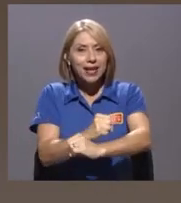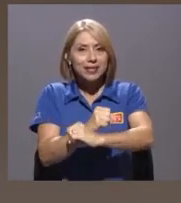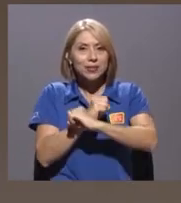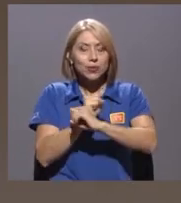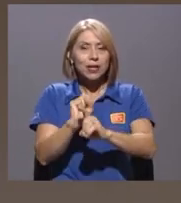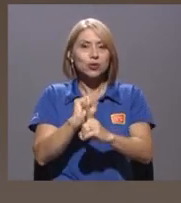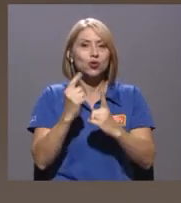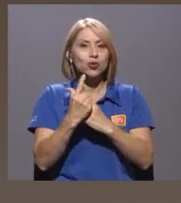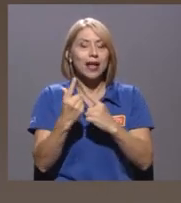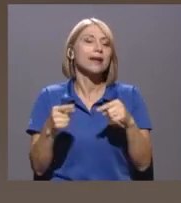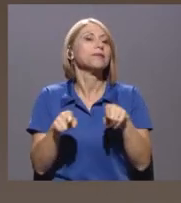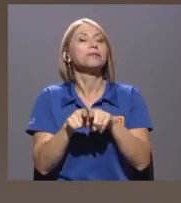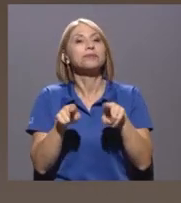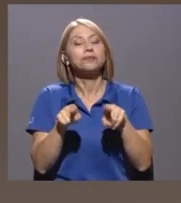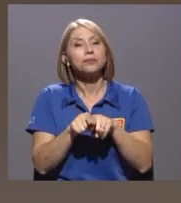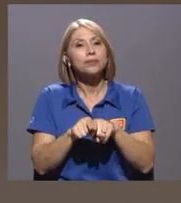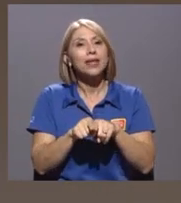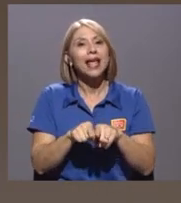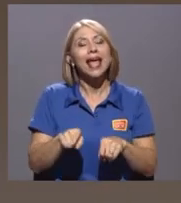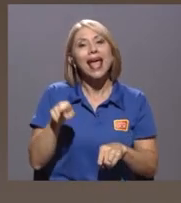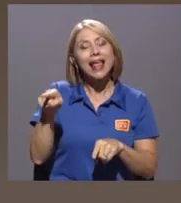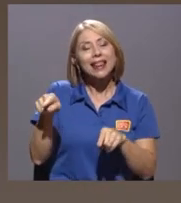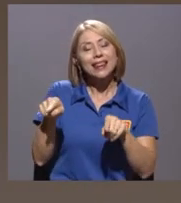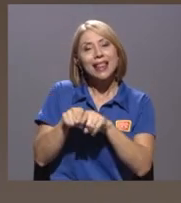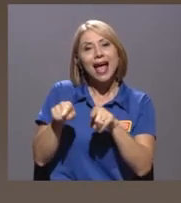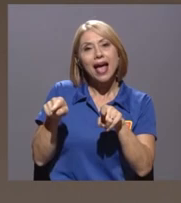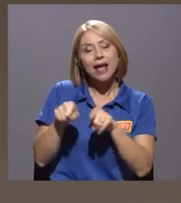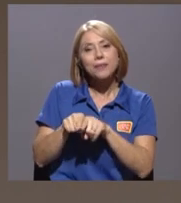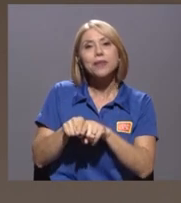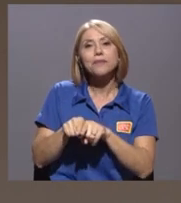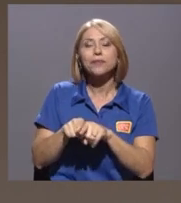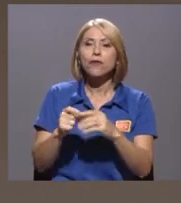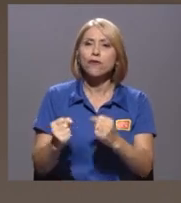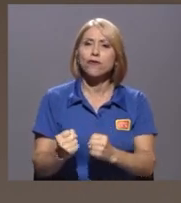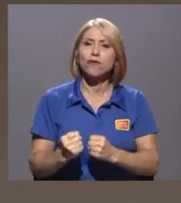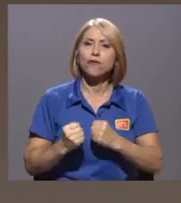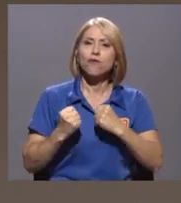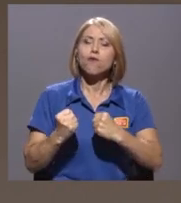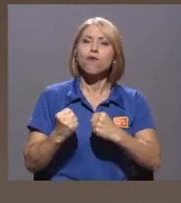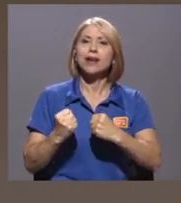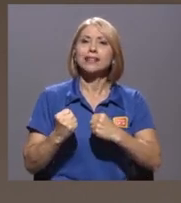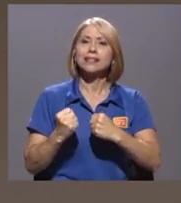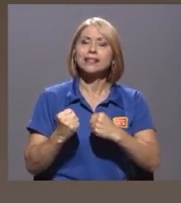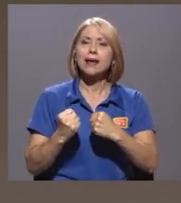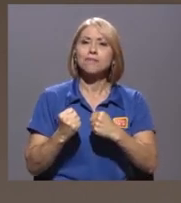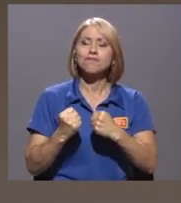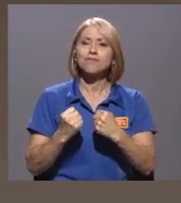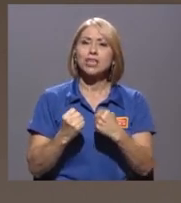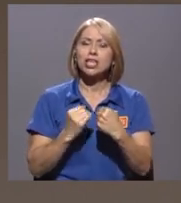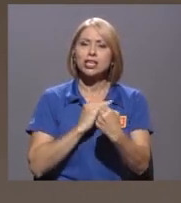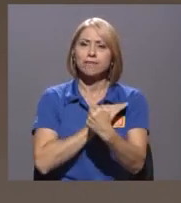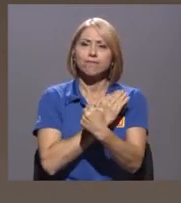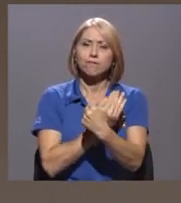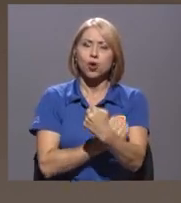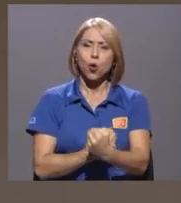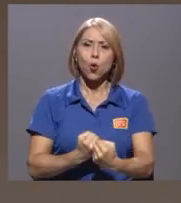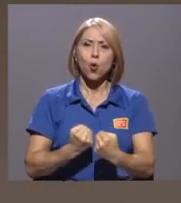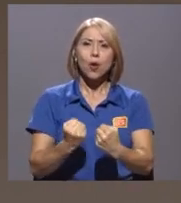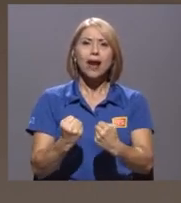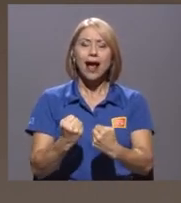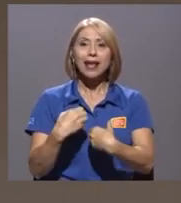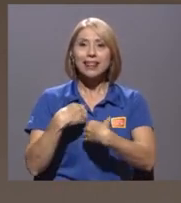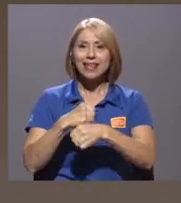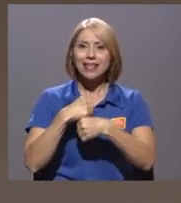sino que tuvo también la fuerza y el coraje de llevarlo a cabo